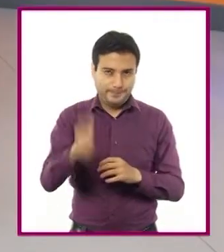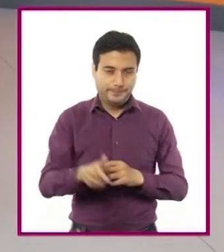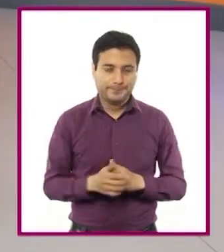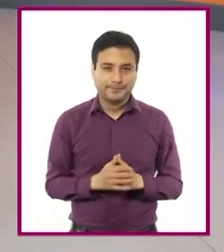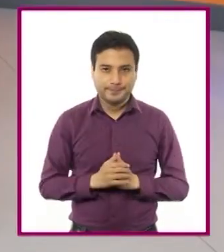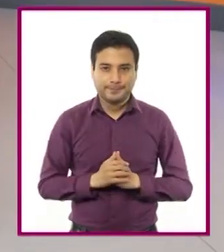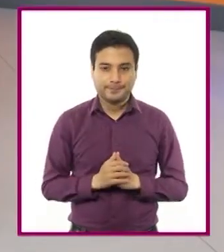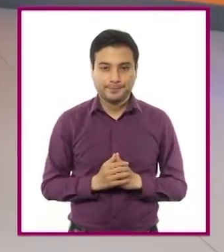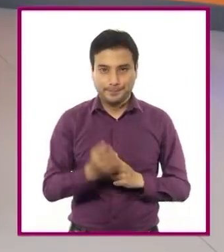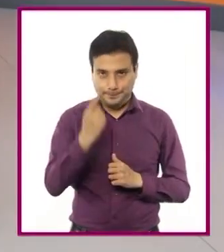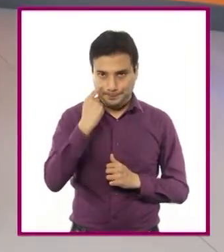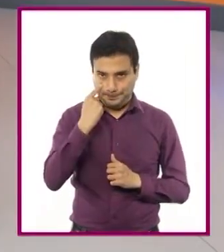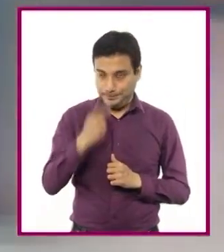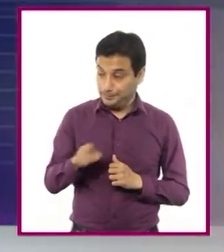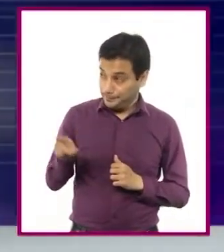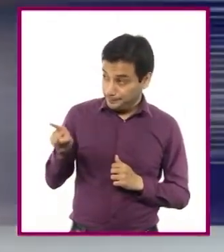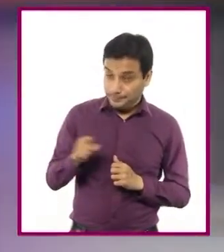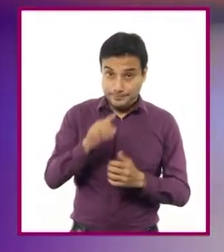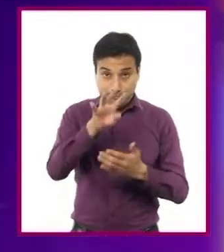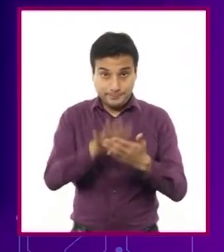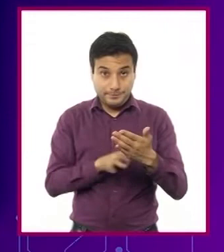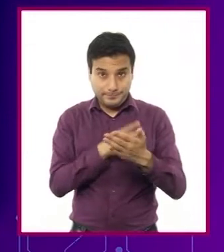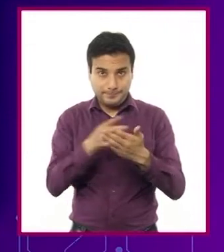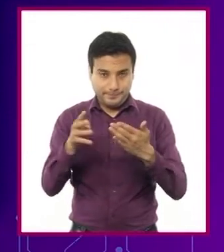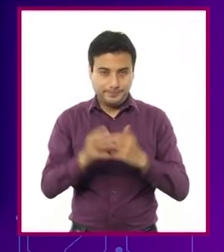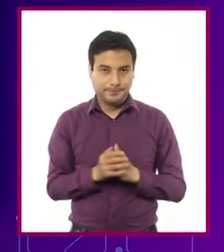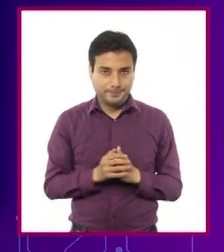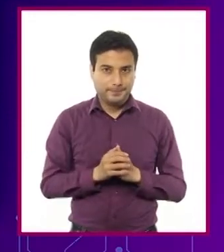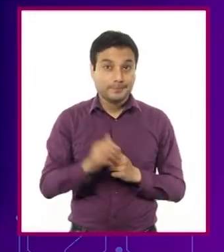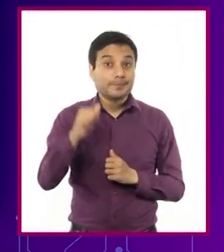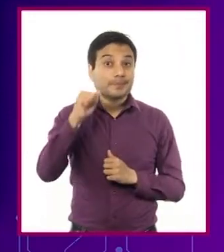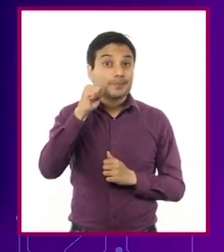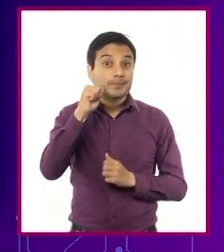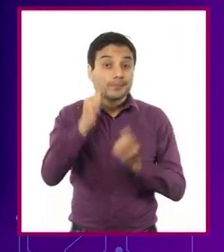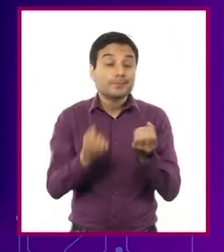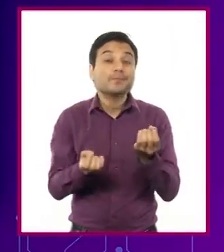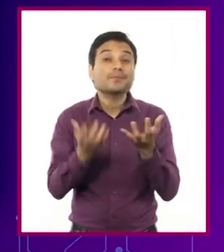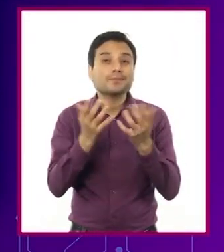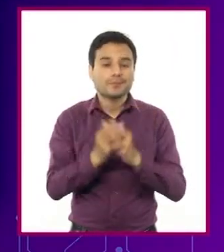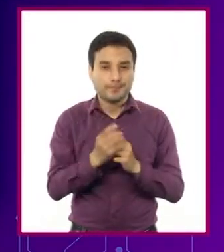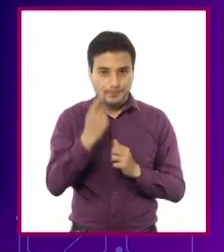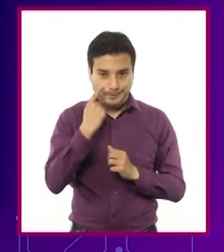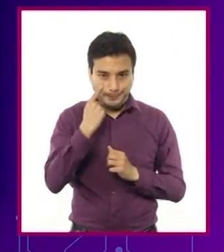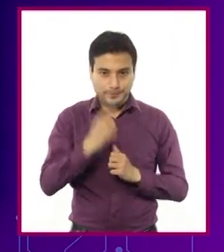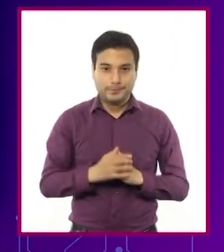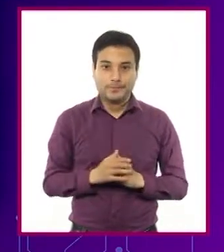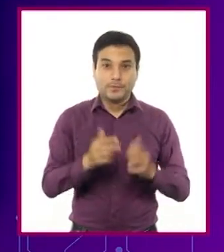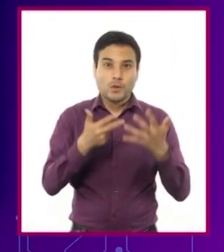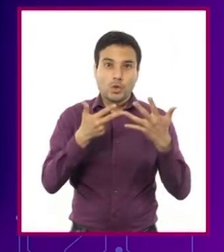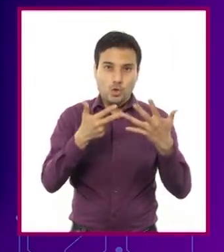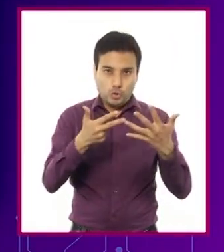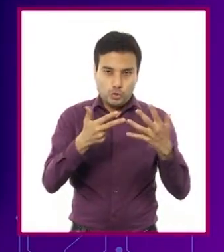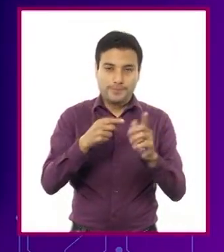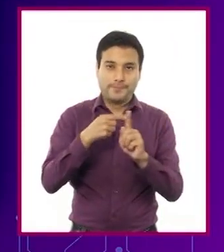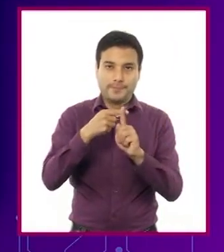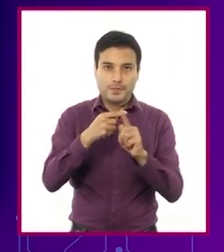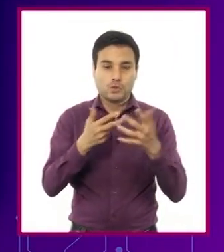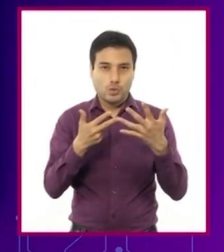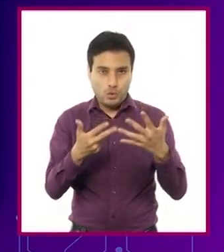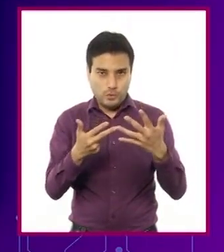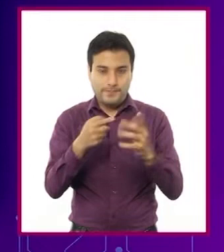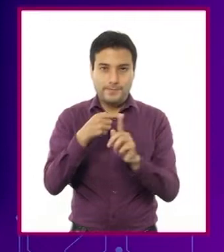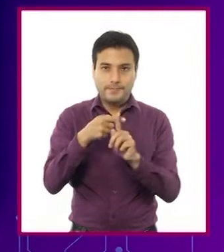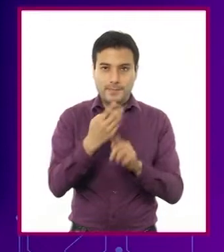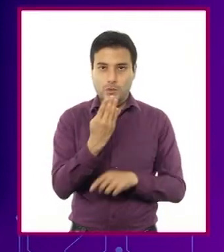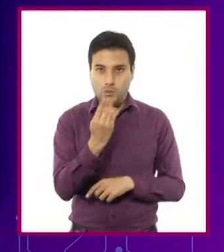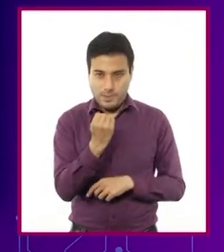tabla se observan los puntajes de Armando. Al realizar la suma 8 más 8 más